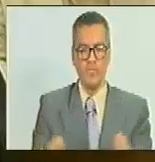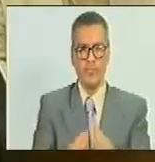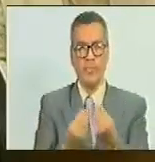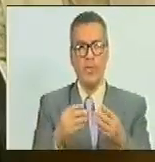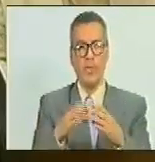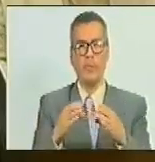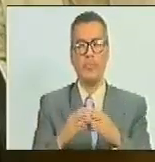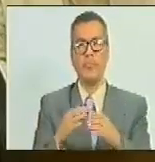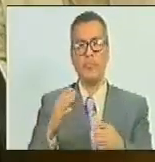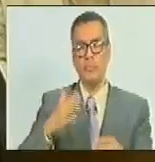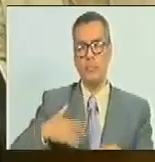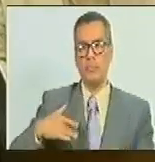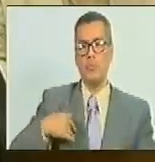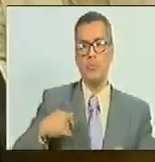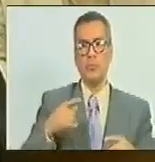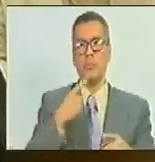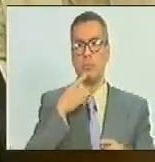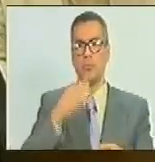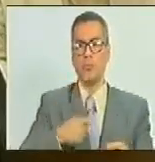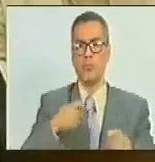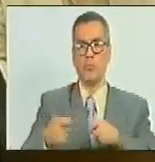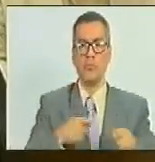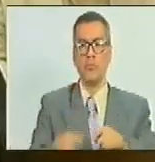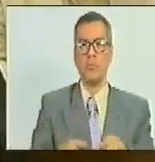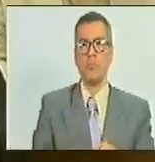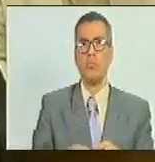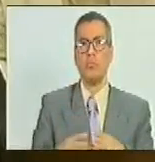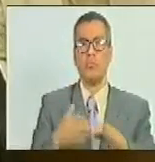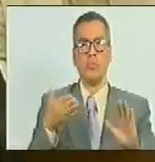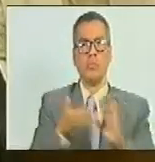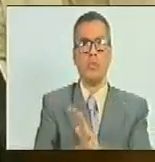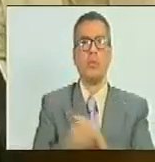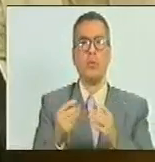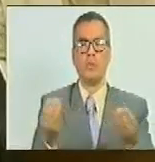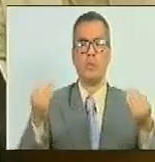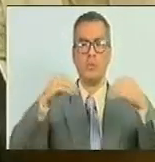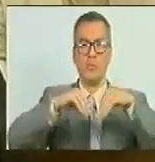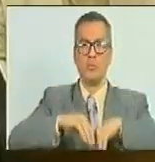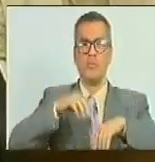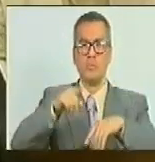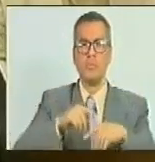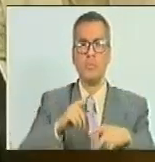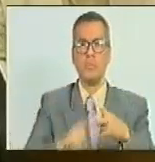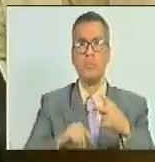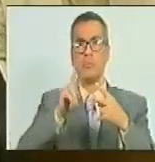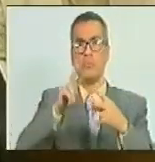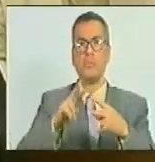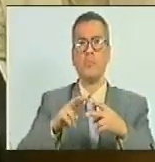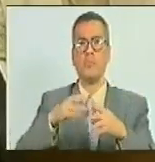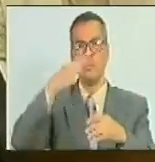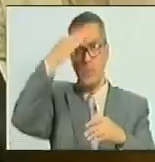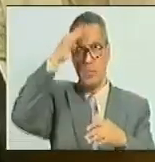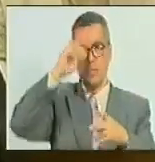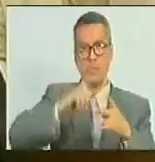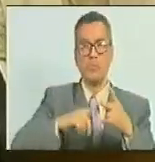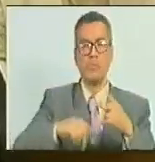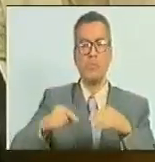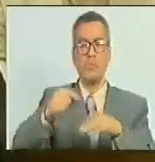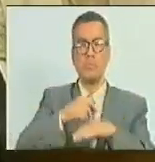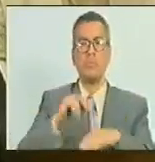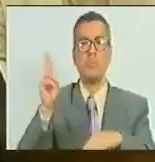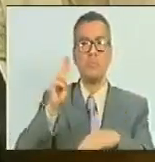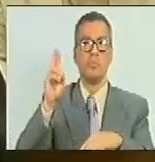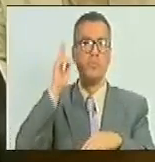acompañamiento, el seguimiento y control de lo que significan los acuerdos entre los estados de Cuba y Venezuela